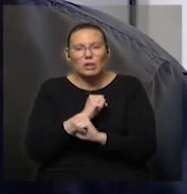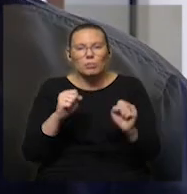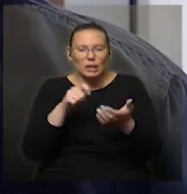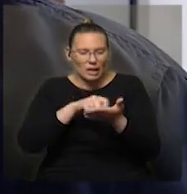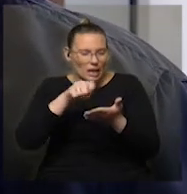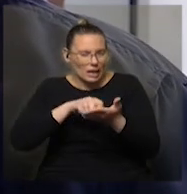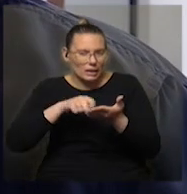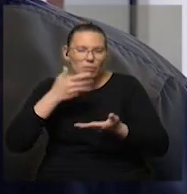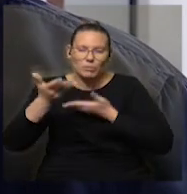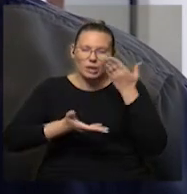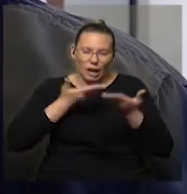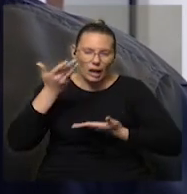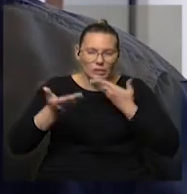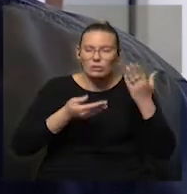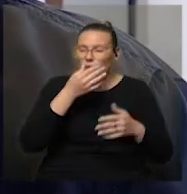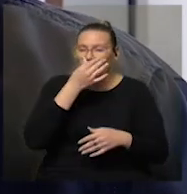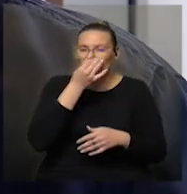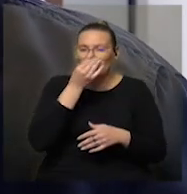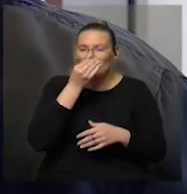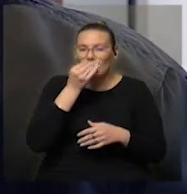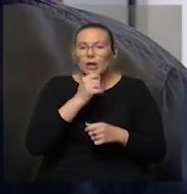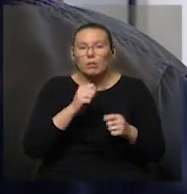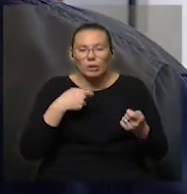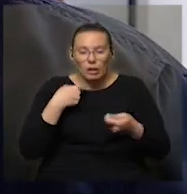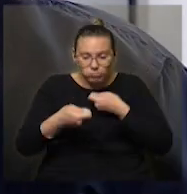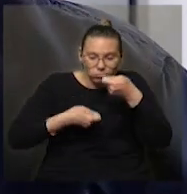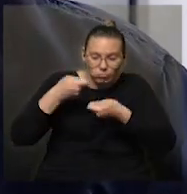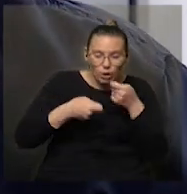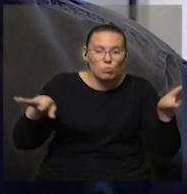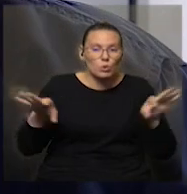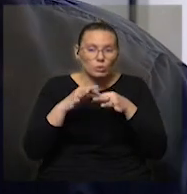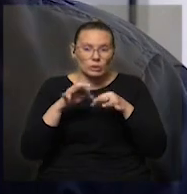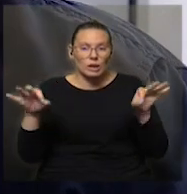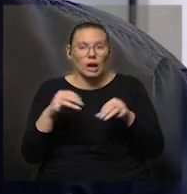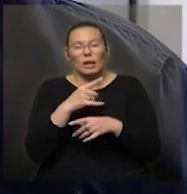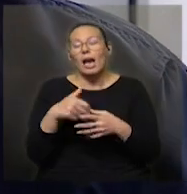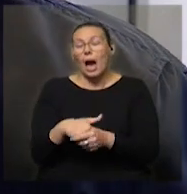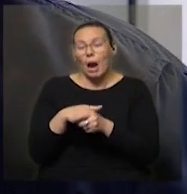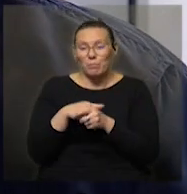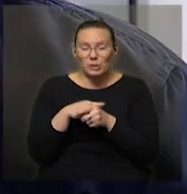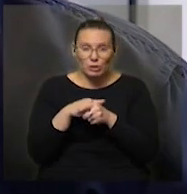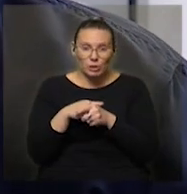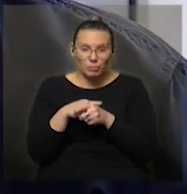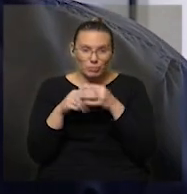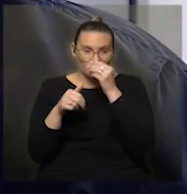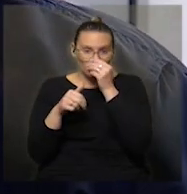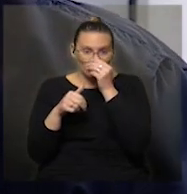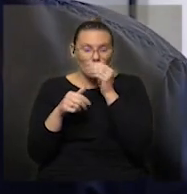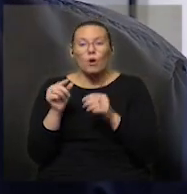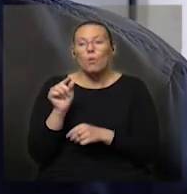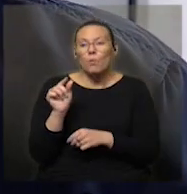una letra y darle vida, ¿no? Entonces ahí es donde aparece el amigo que ha hecho